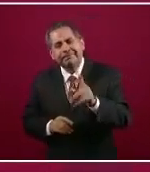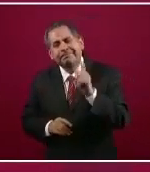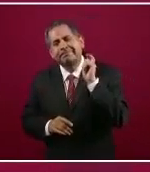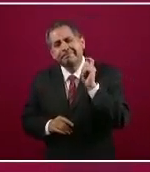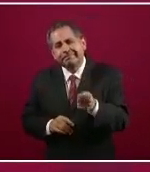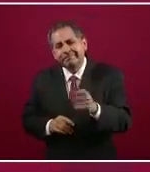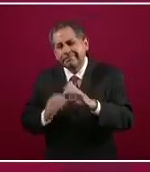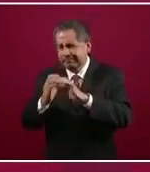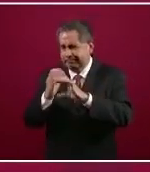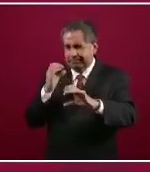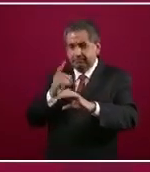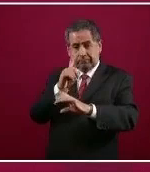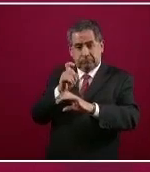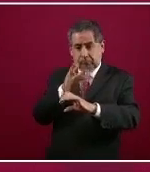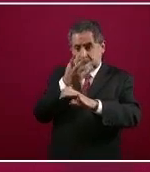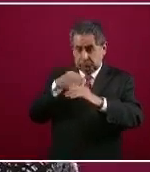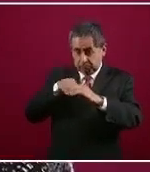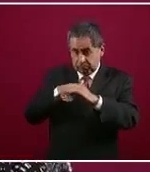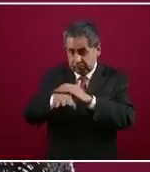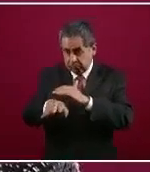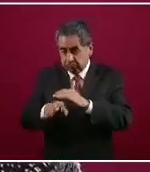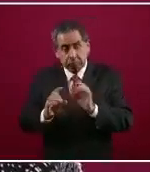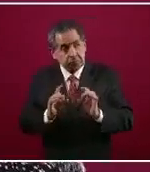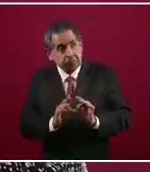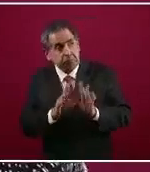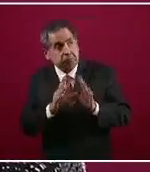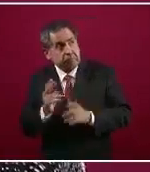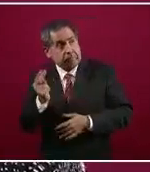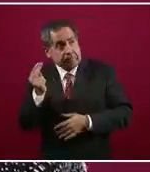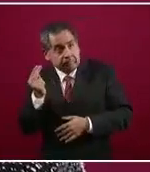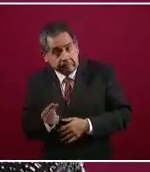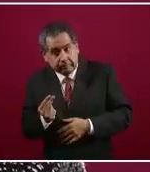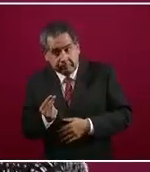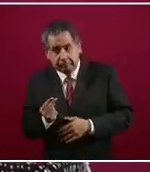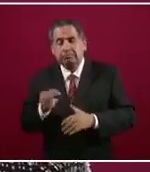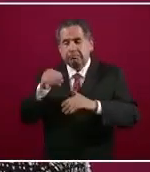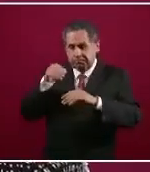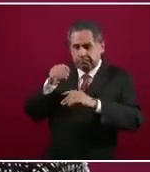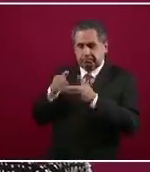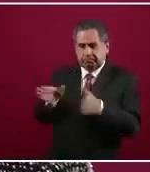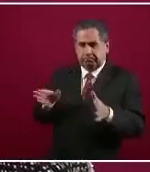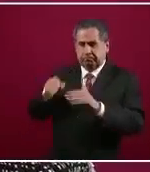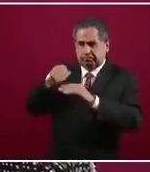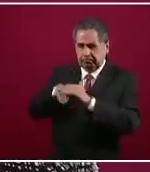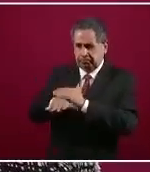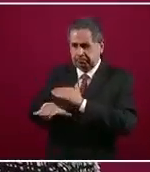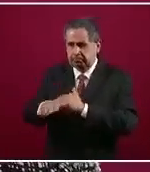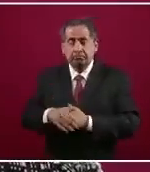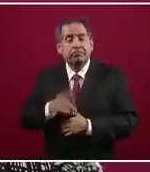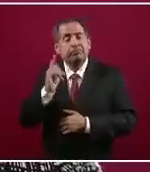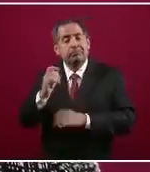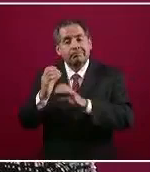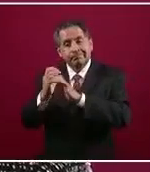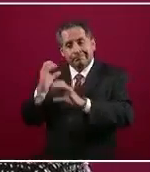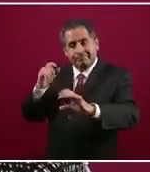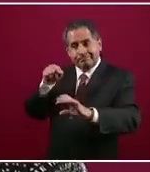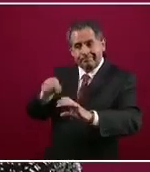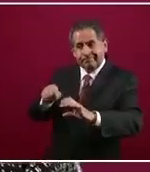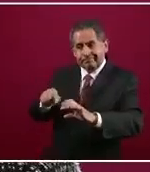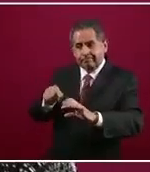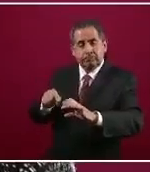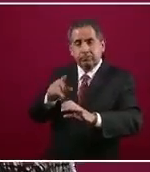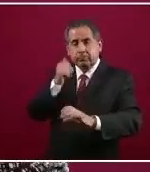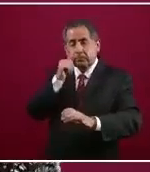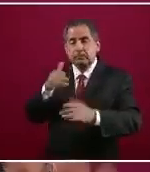Operando en el término de que pase el agua en caso de que se requiera. No quiere decir, es un túnel que solo se opera bajo